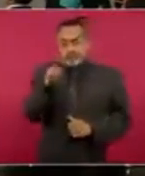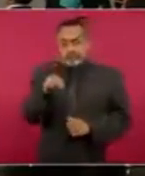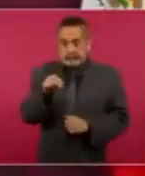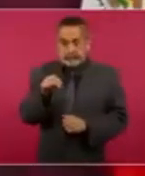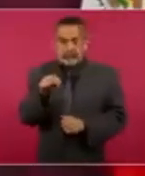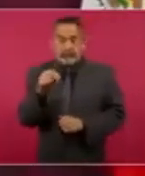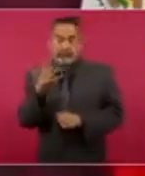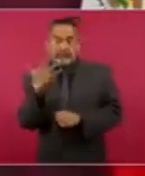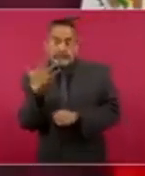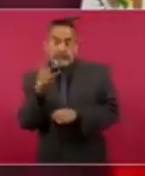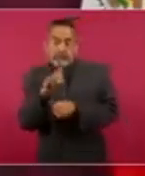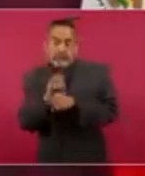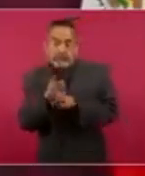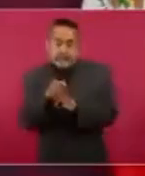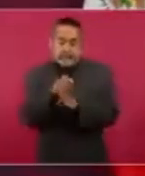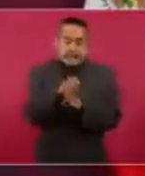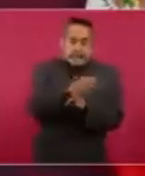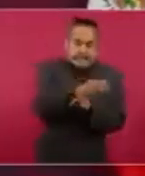COFEPRIS